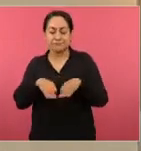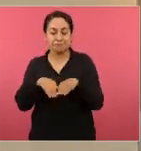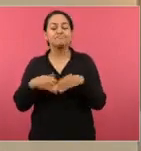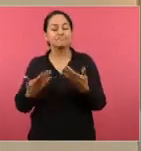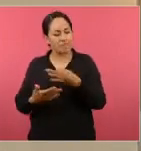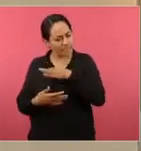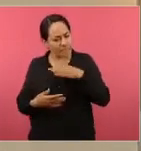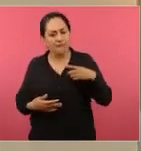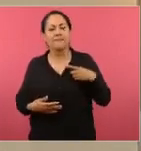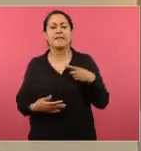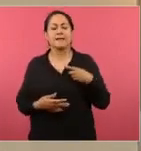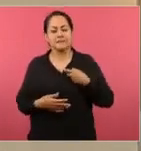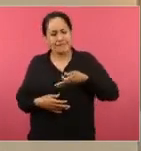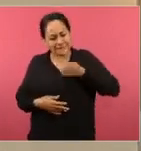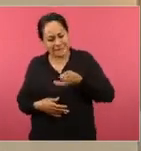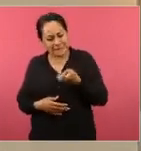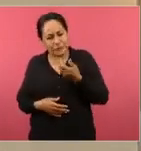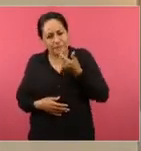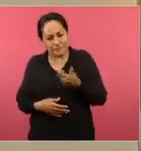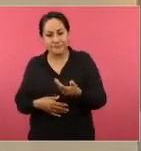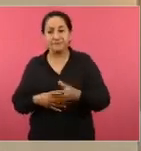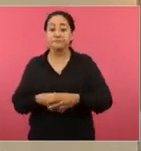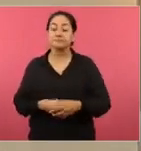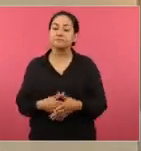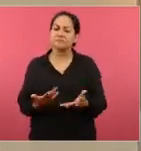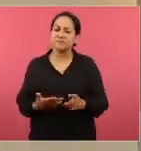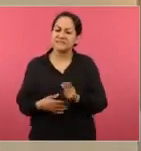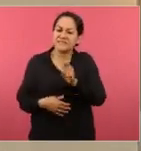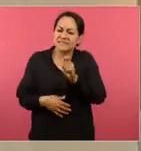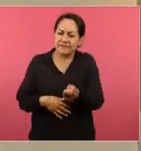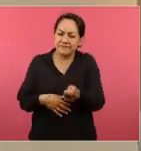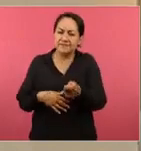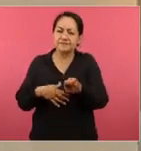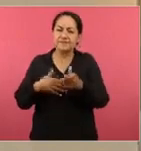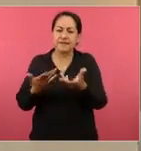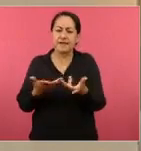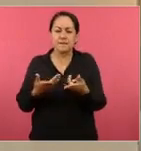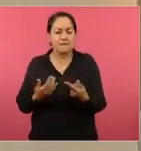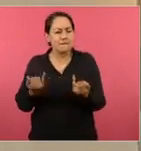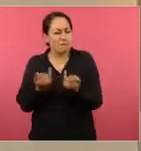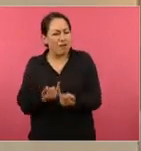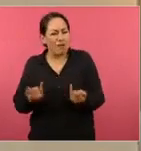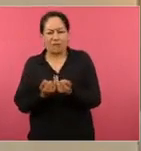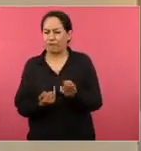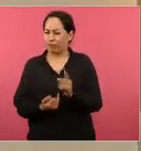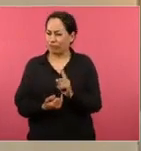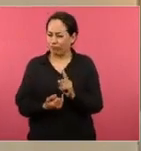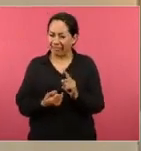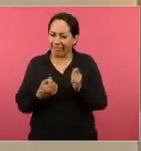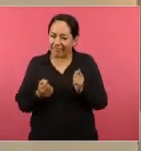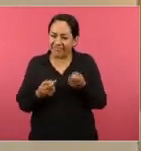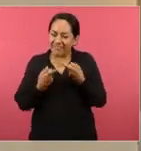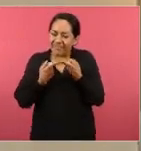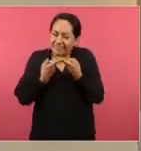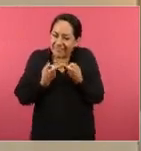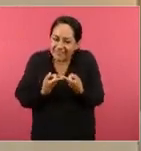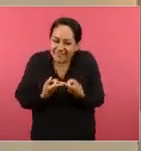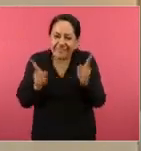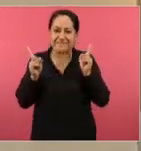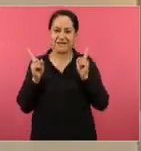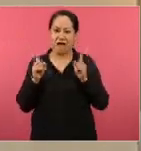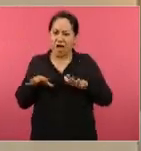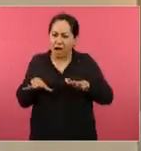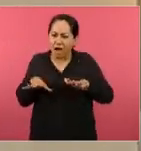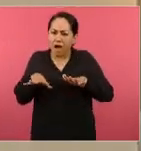manera total. Es decir, no estamos en lo mismo, no es un cambio de paradigma, y